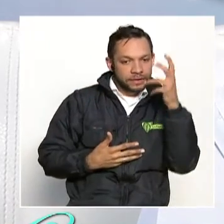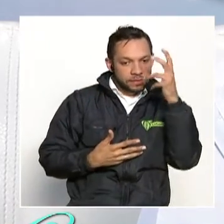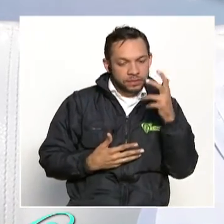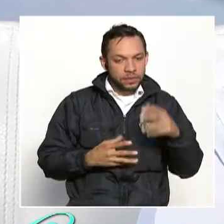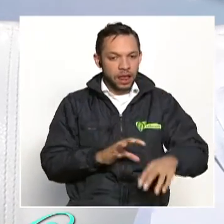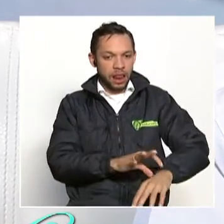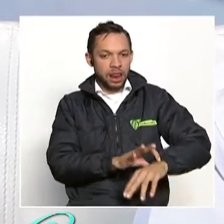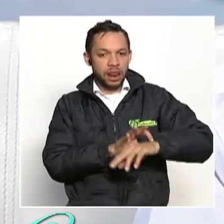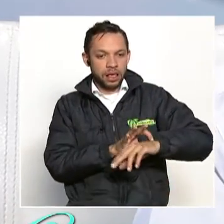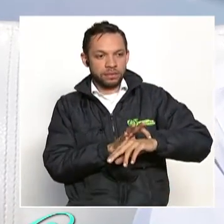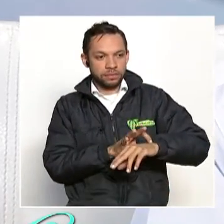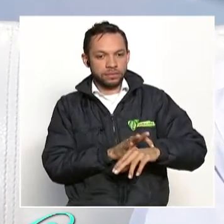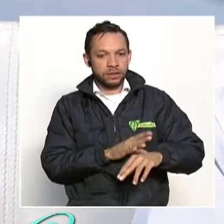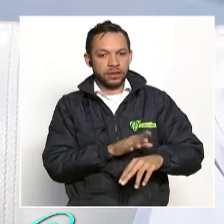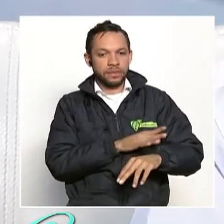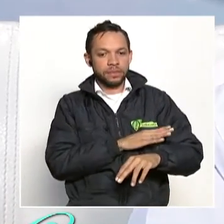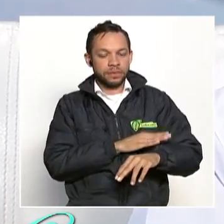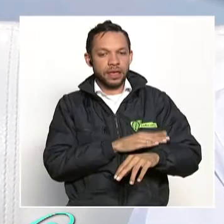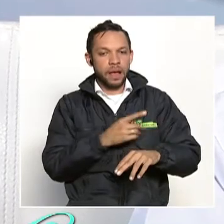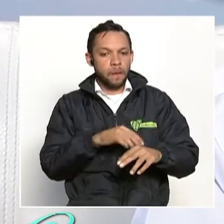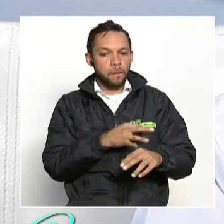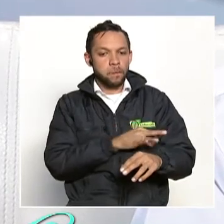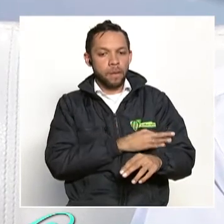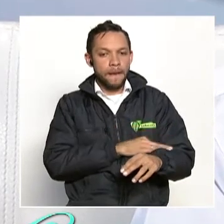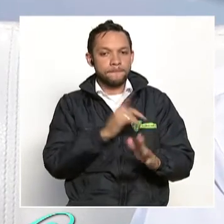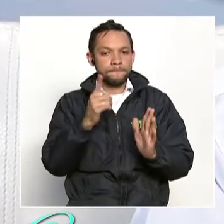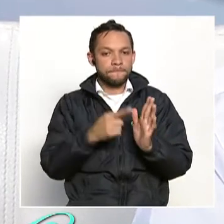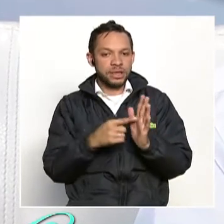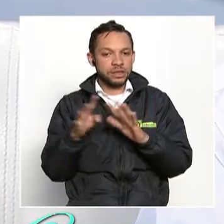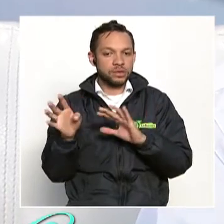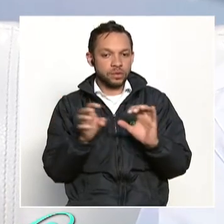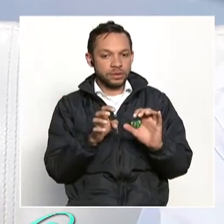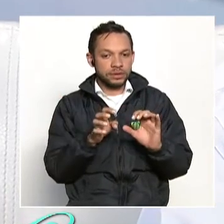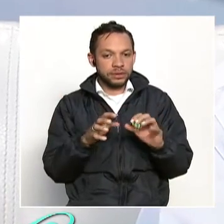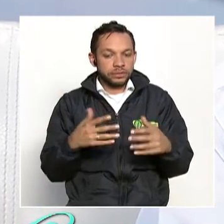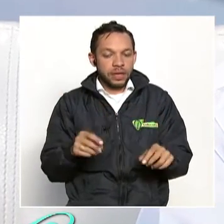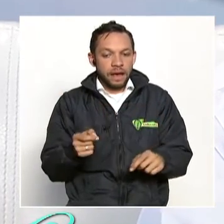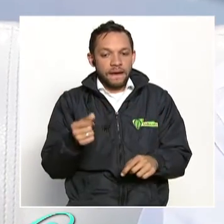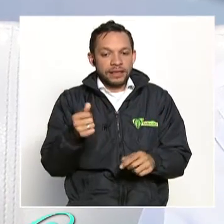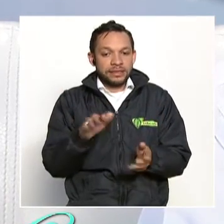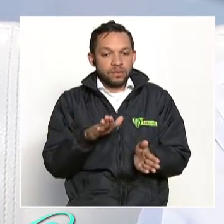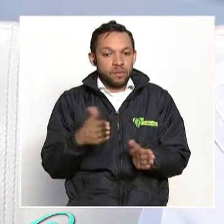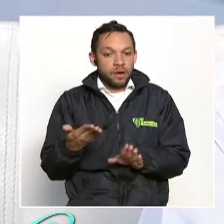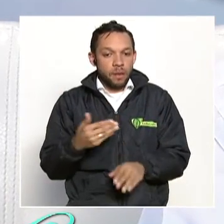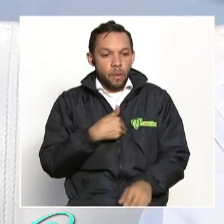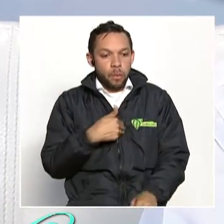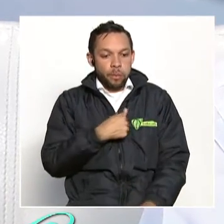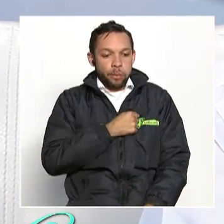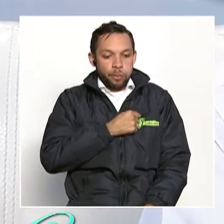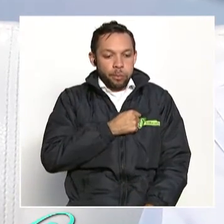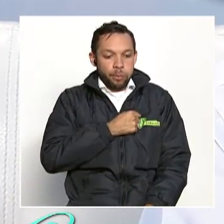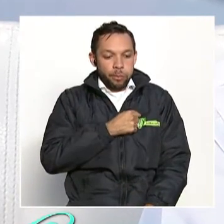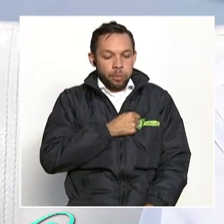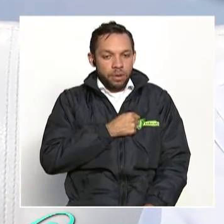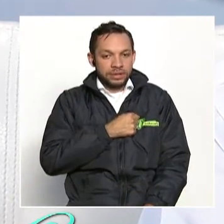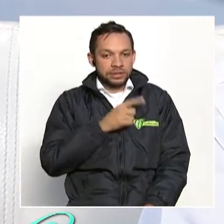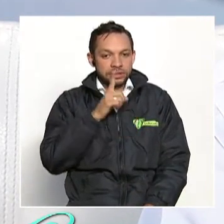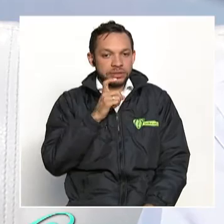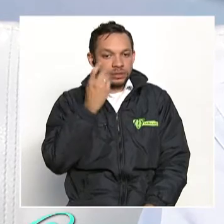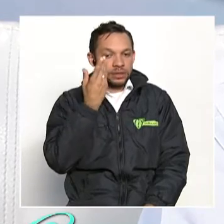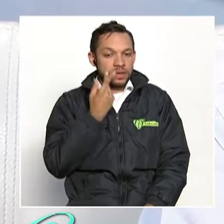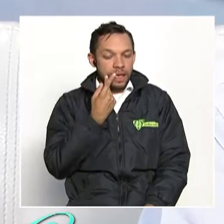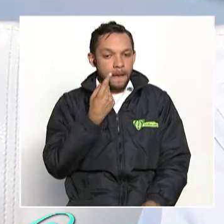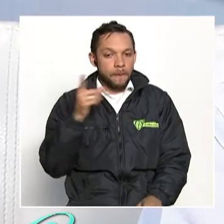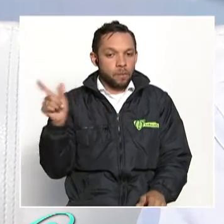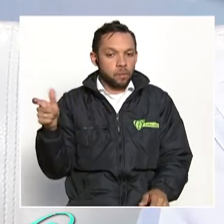triglicéridos los tenía en 1900. Estaba a punto de morirse. Sí, y en 6 días bajó de 1900